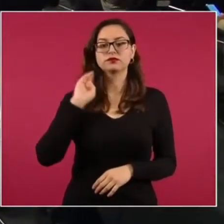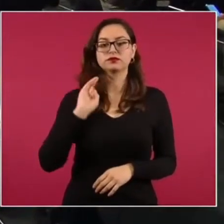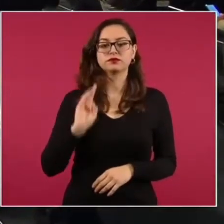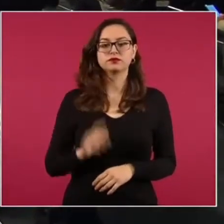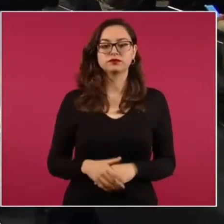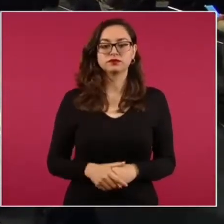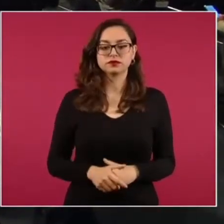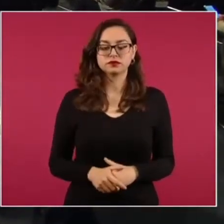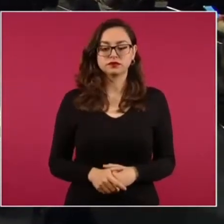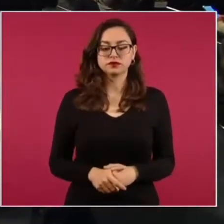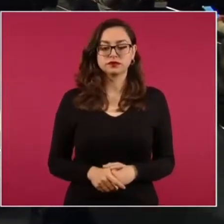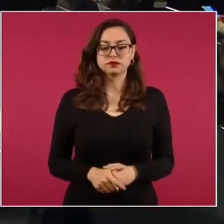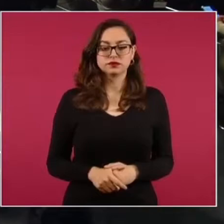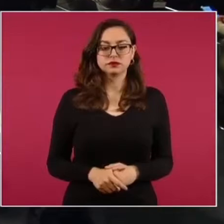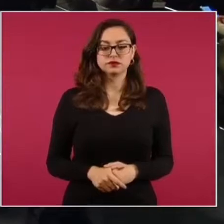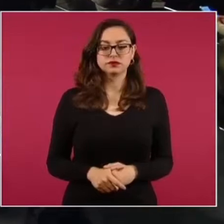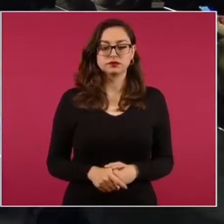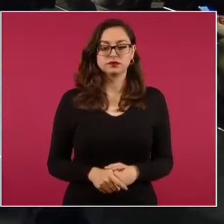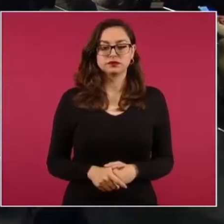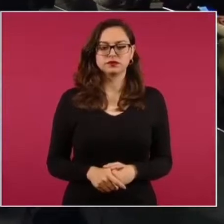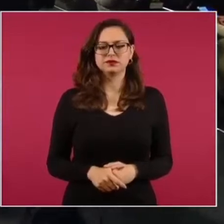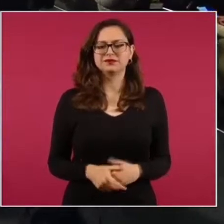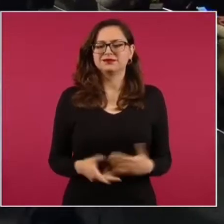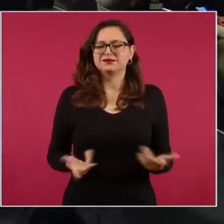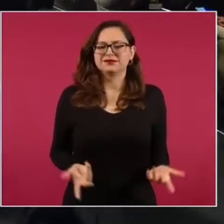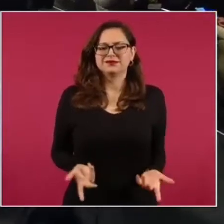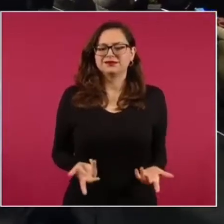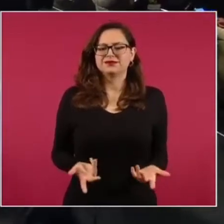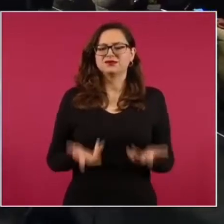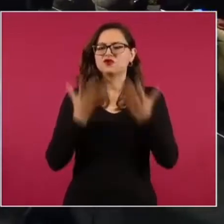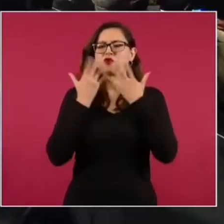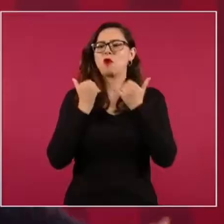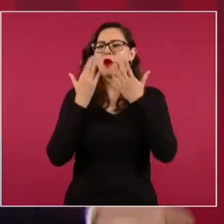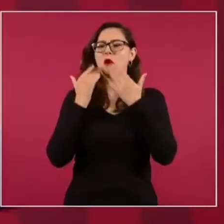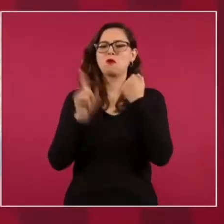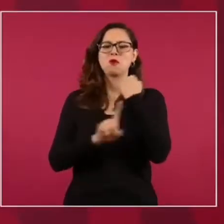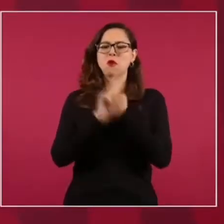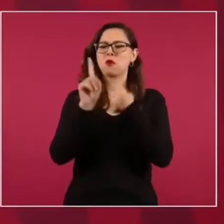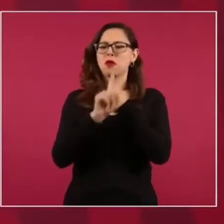Sí, no hay que hacerlo grande, sí,